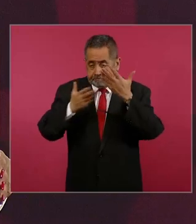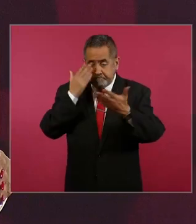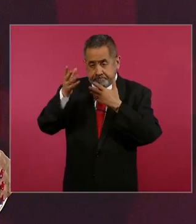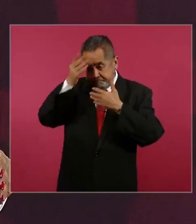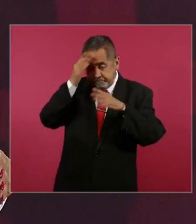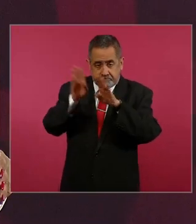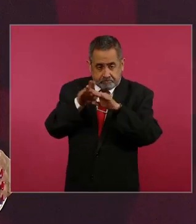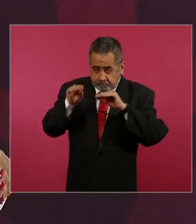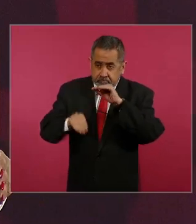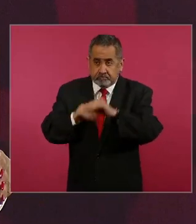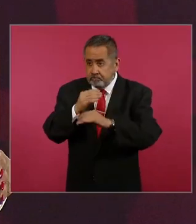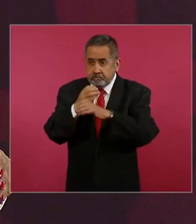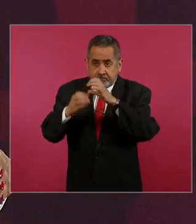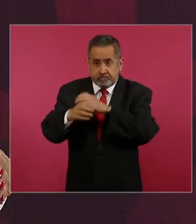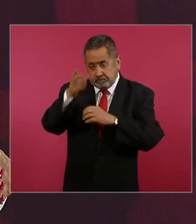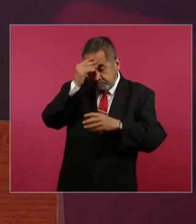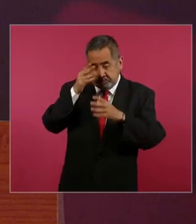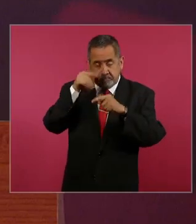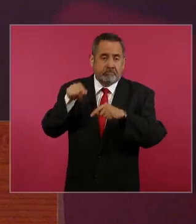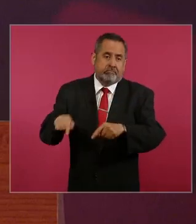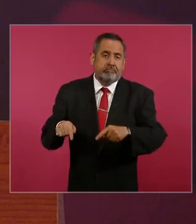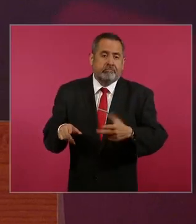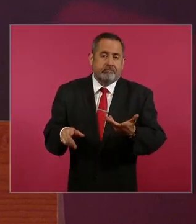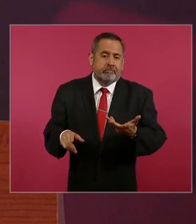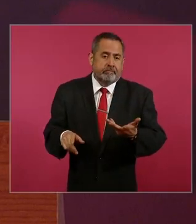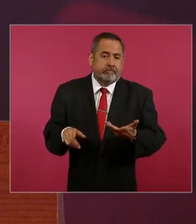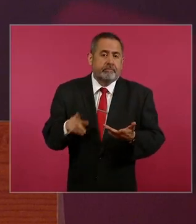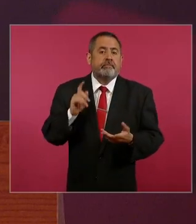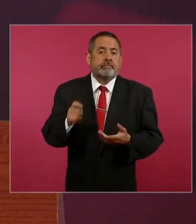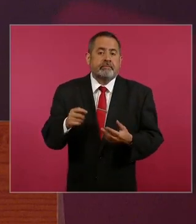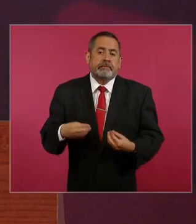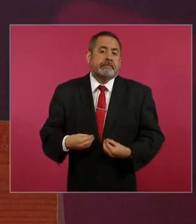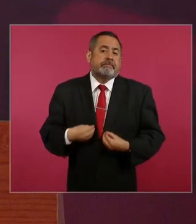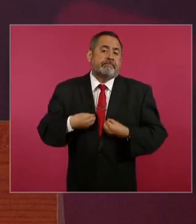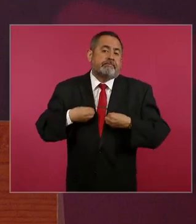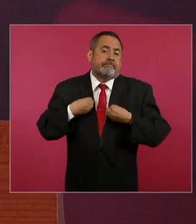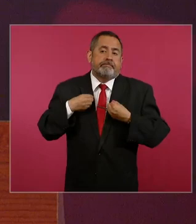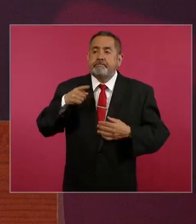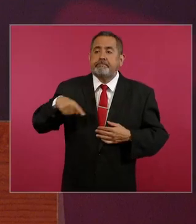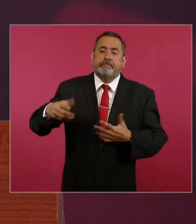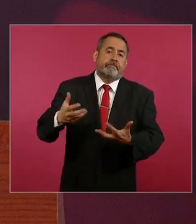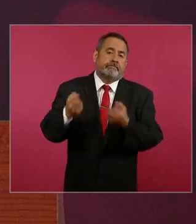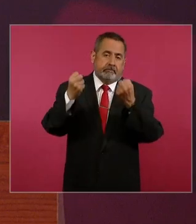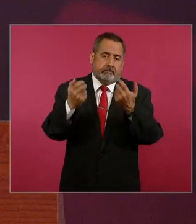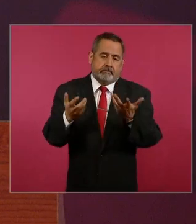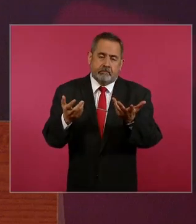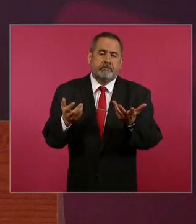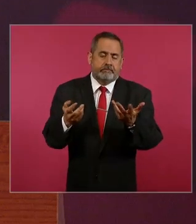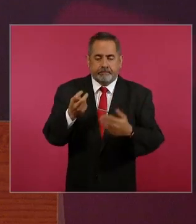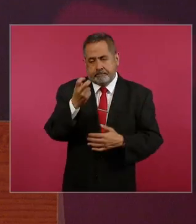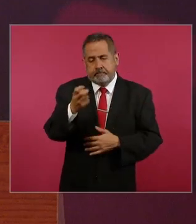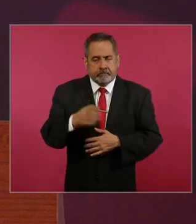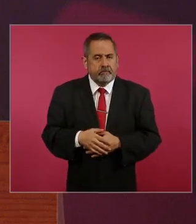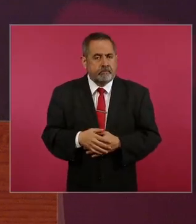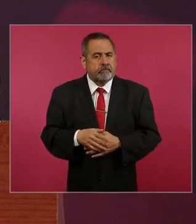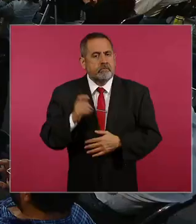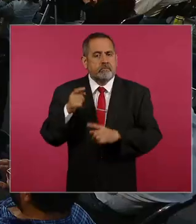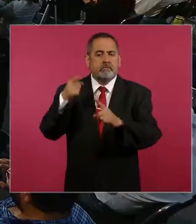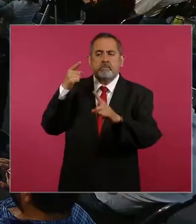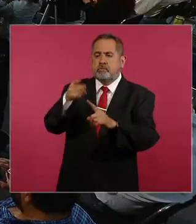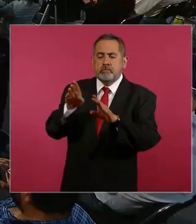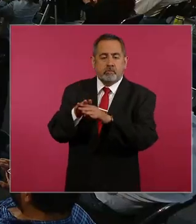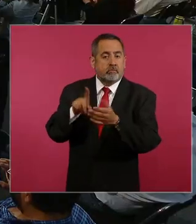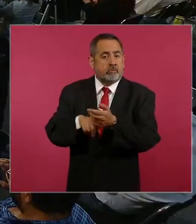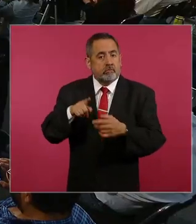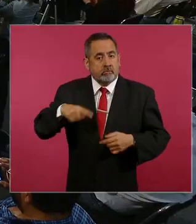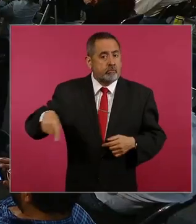que atender esos equipos porque está de por medio la vida de las personas entonces se trata de que a